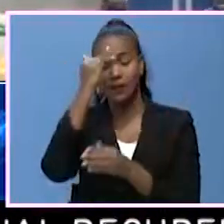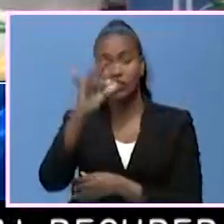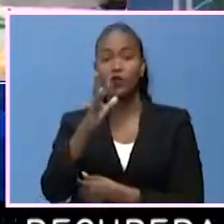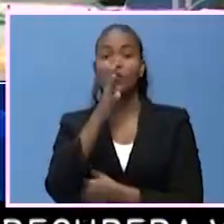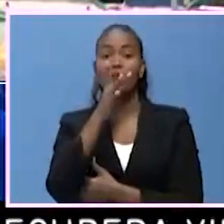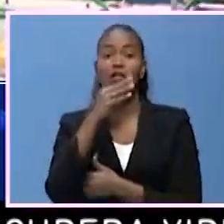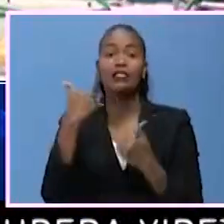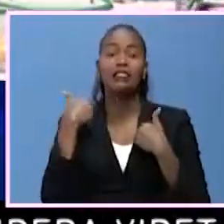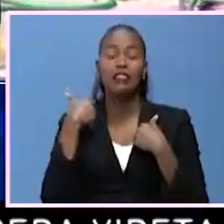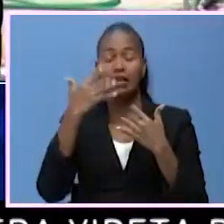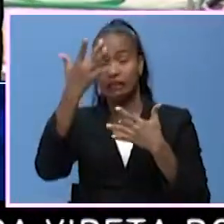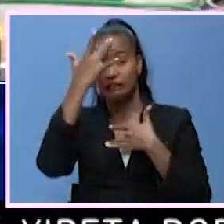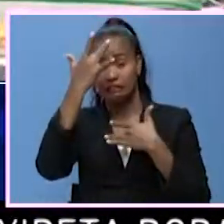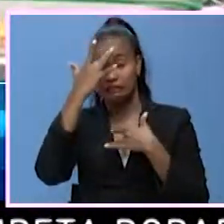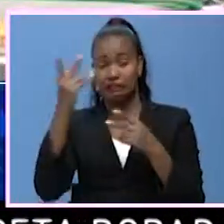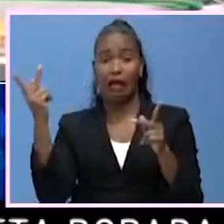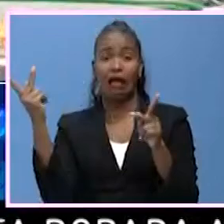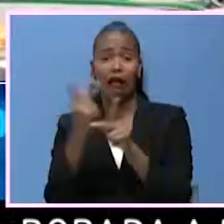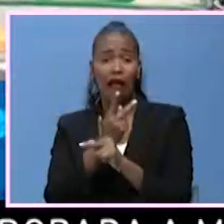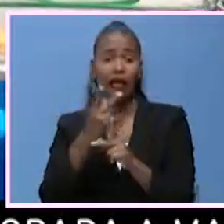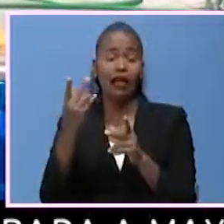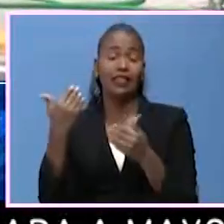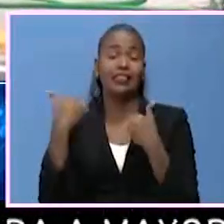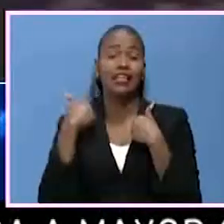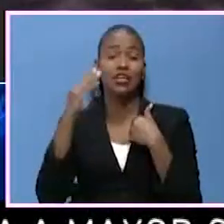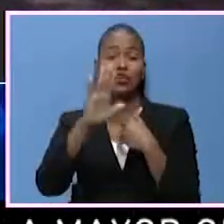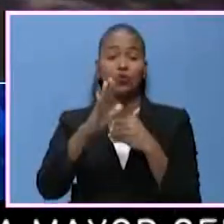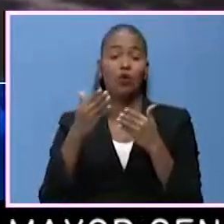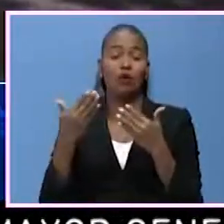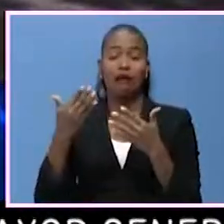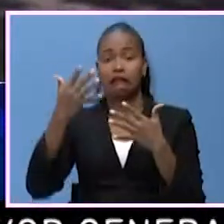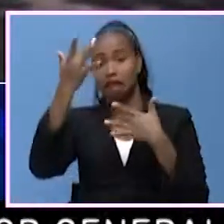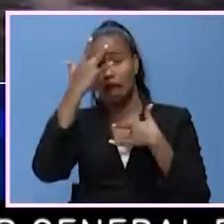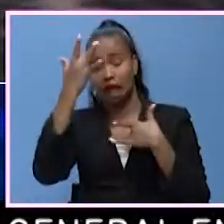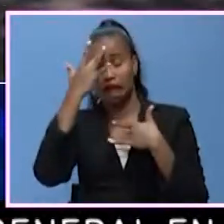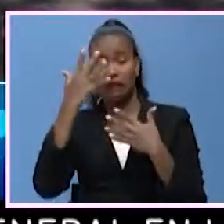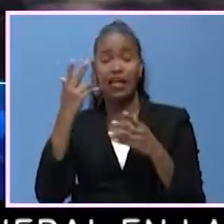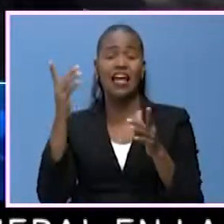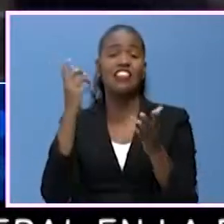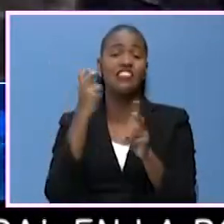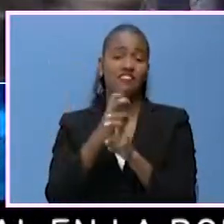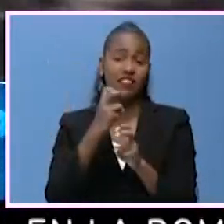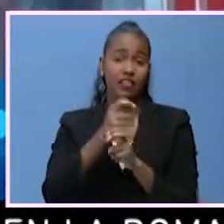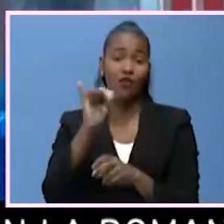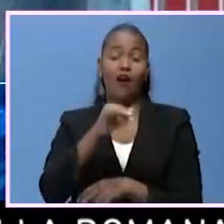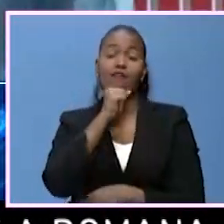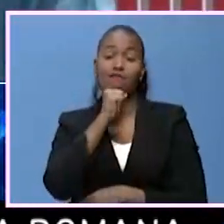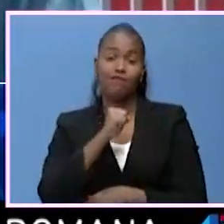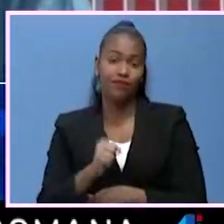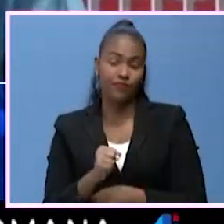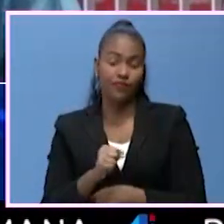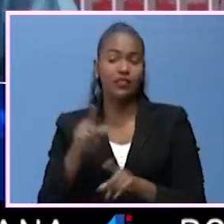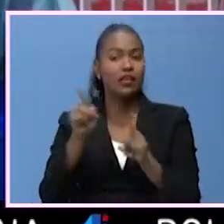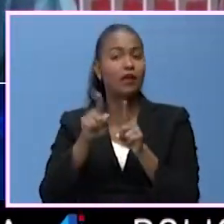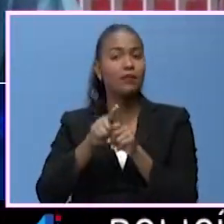se encuentra en cuidados intensivos, teniendo en su contra enfermedades crónicas y la edad. En ese sentido, su llamado fue